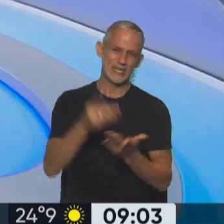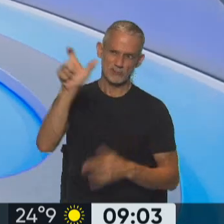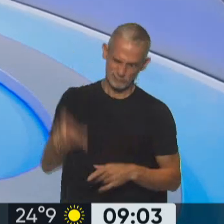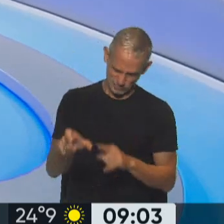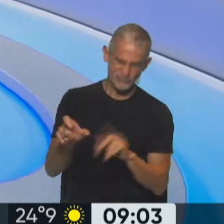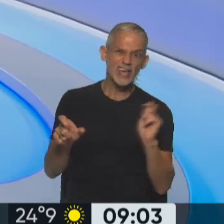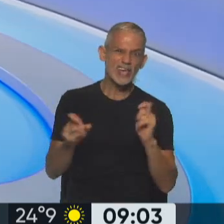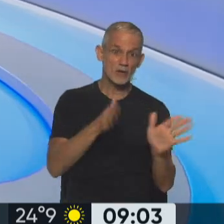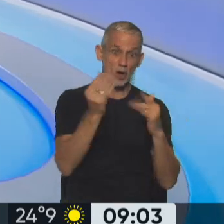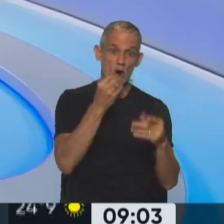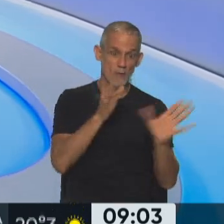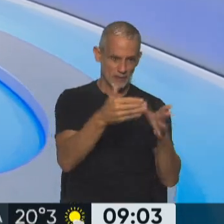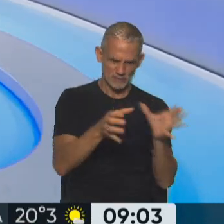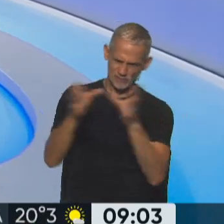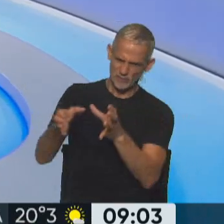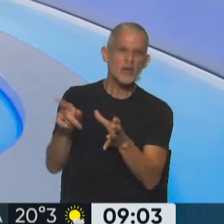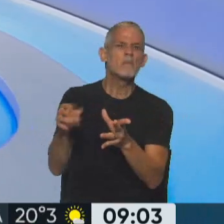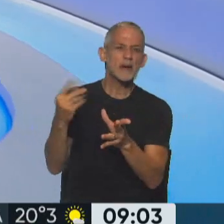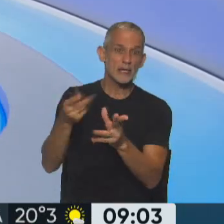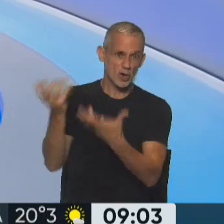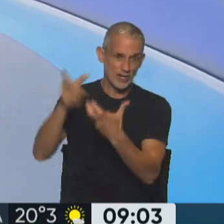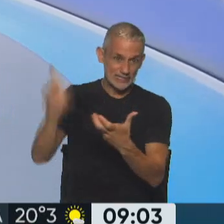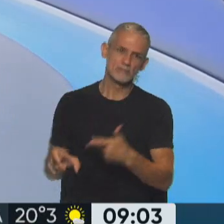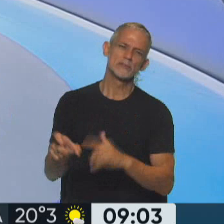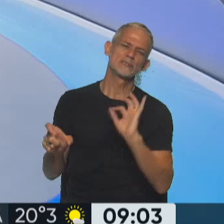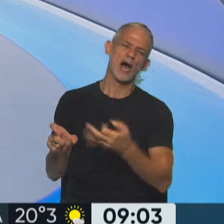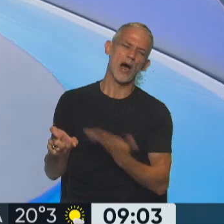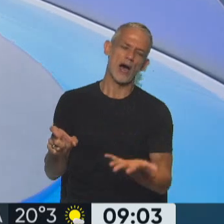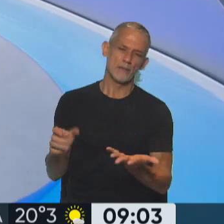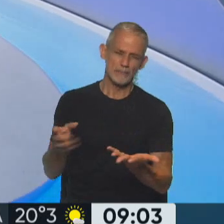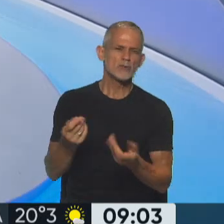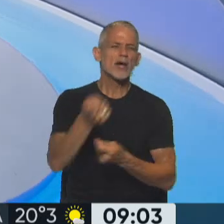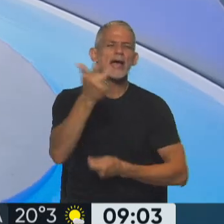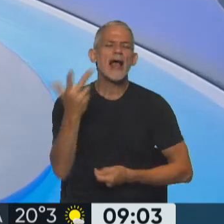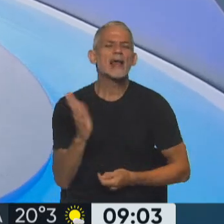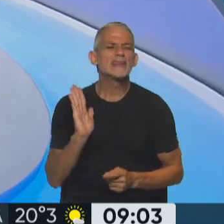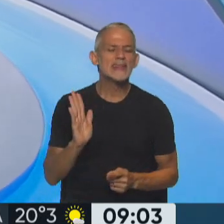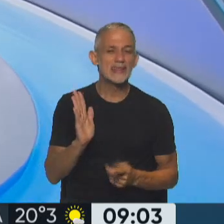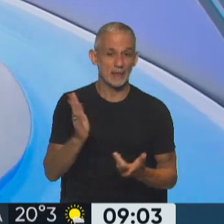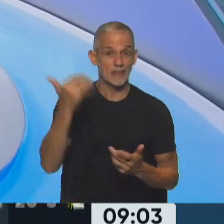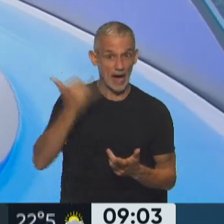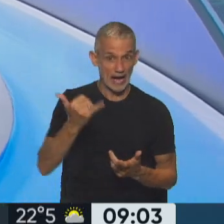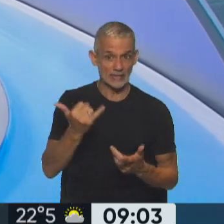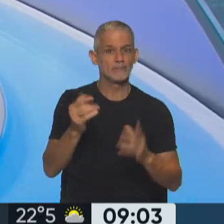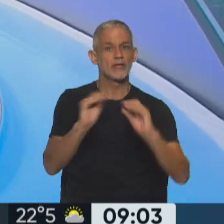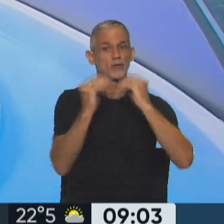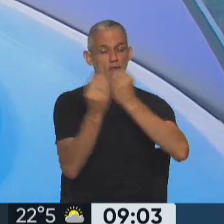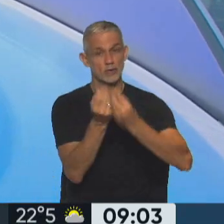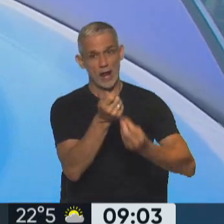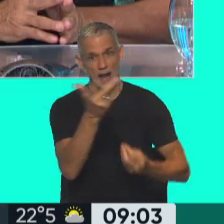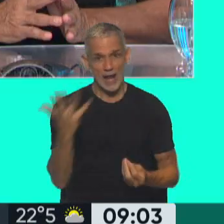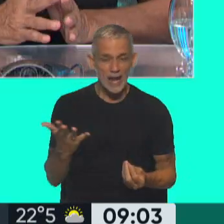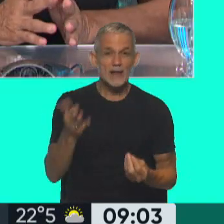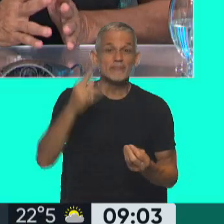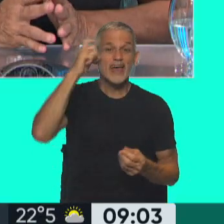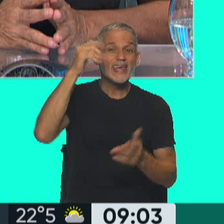esa comida. Y estamos hablando porque nos parece muy importante hablar de números también. A ver. Tenemos entonces, de